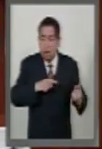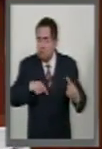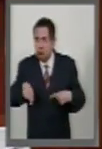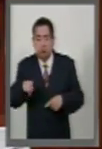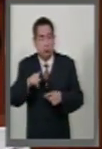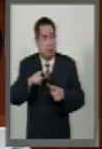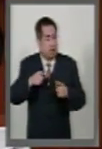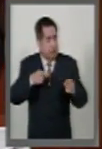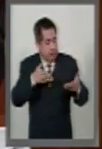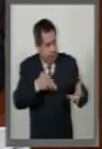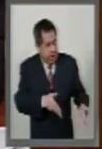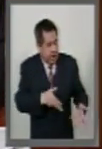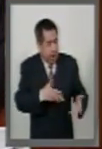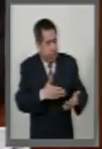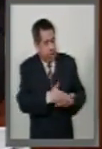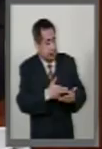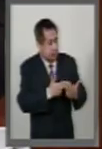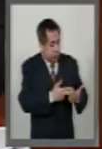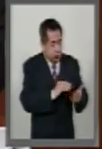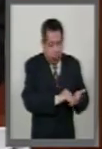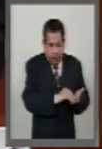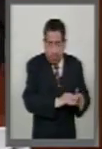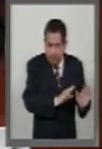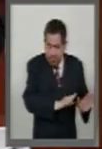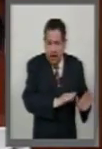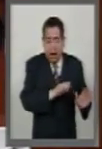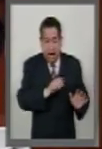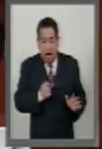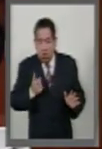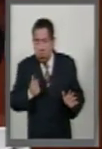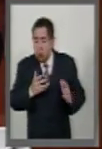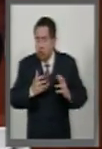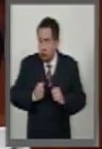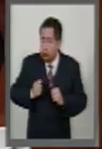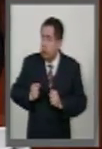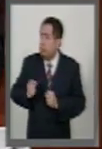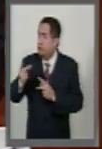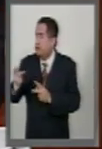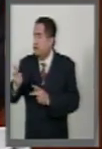peces en el agua, lo cual permite que se completen